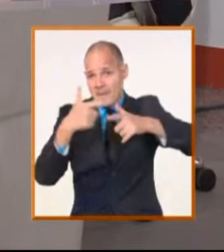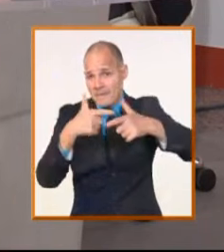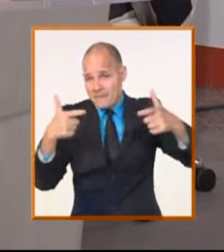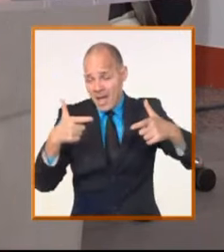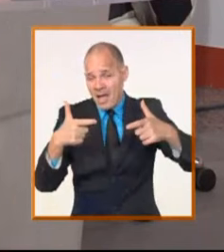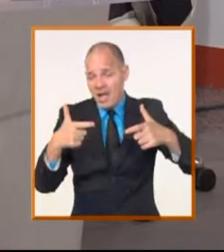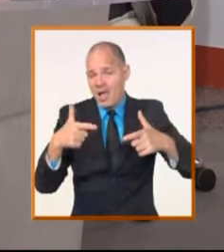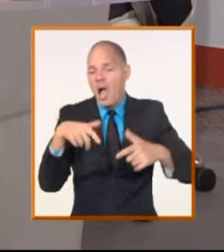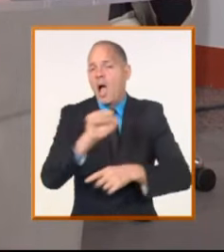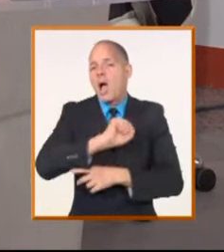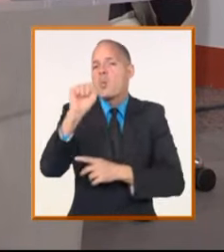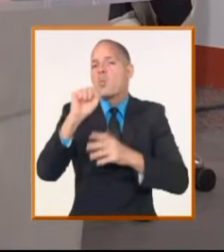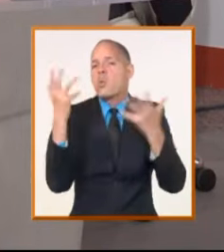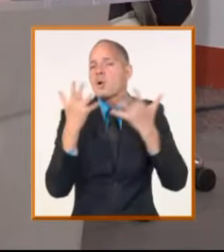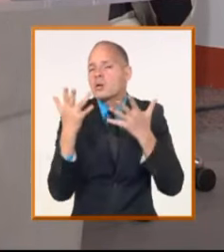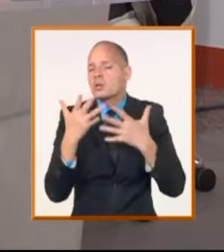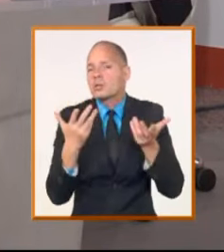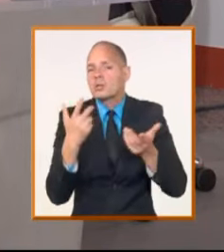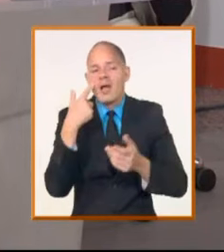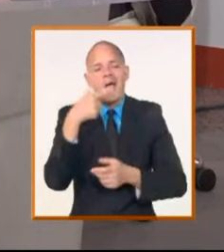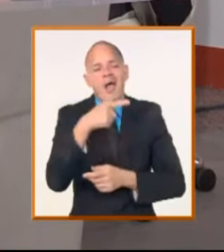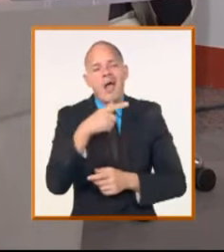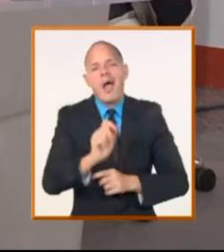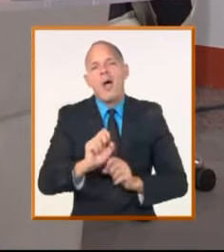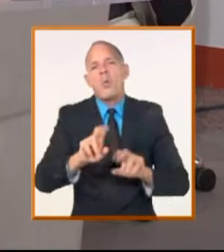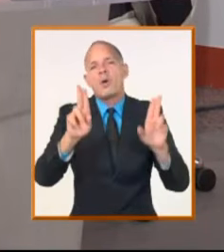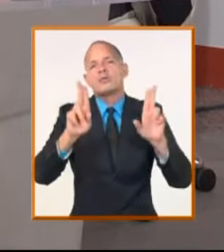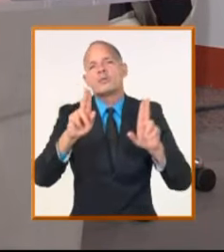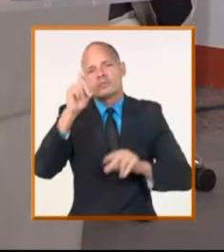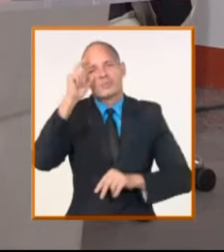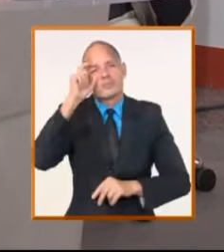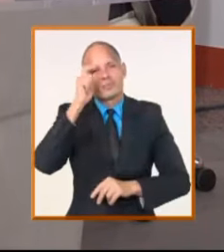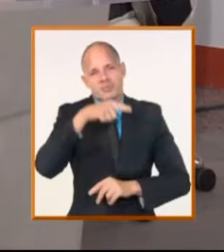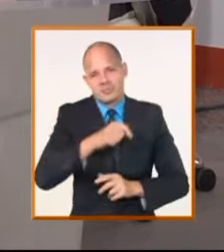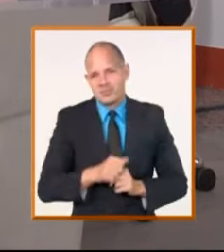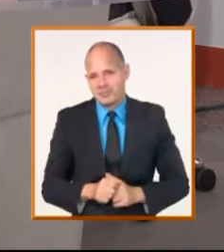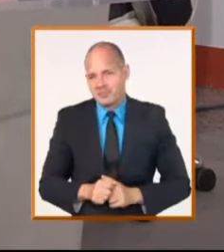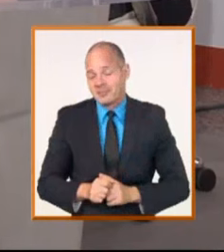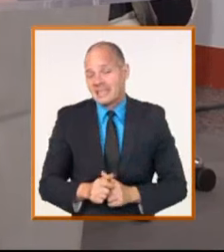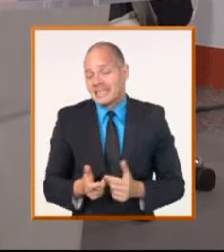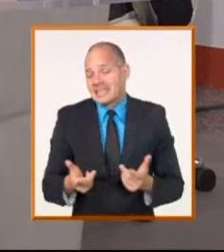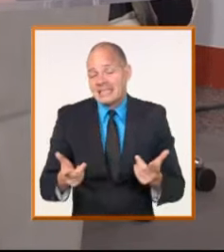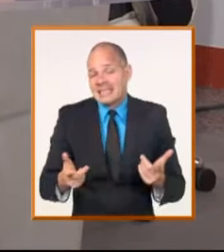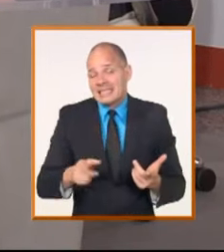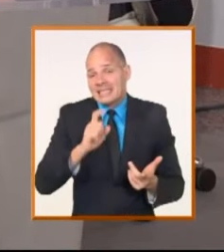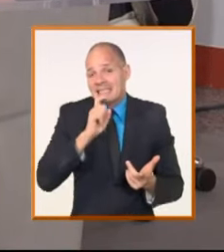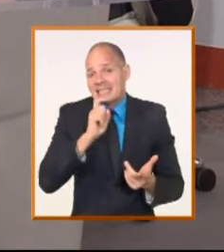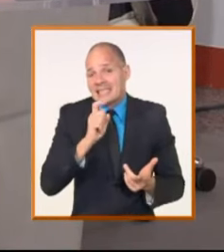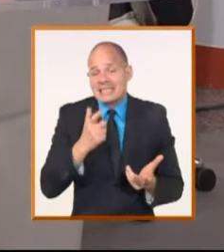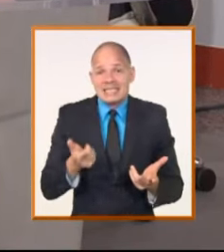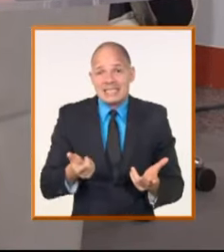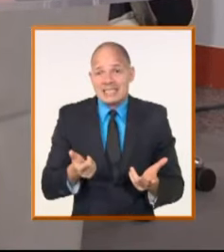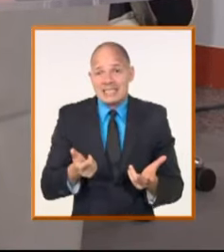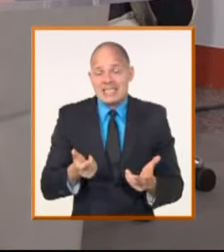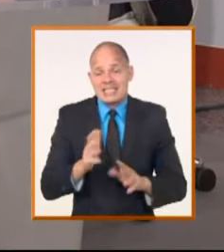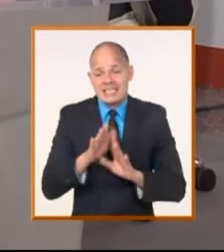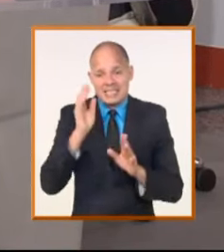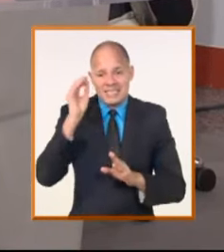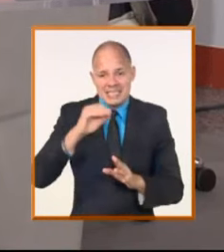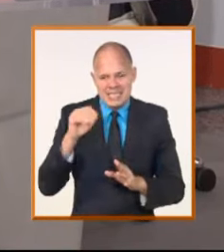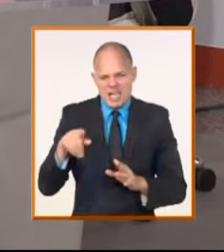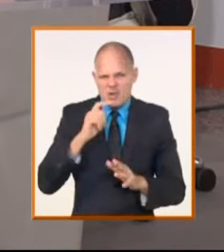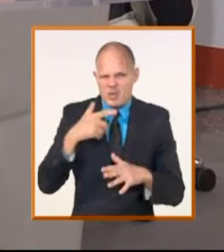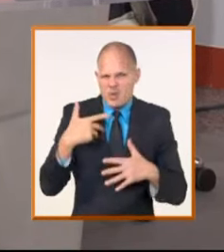son más prodemócratas en ese contexto. Cuando combinas todo eso, con la supresión, con el mecanismo de supresión de votos, eso